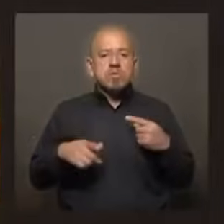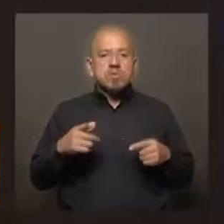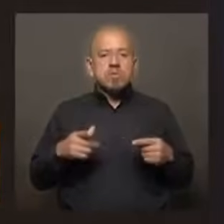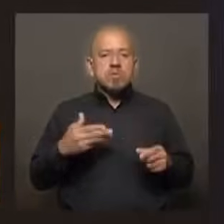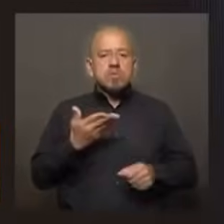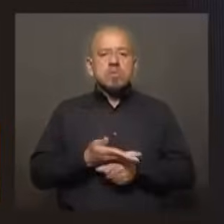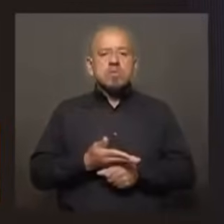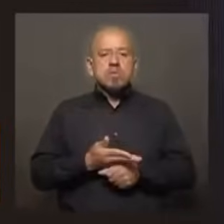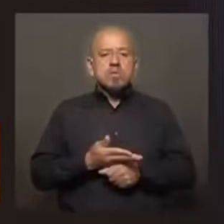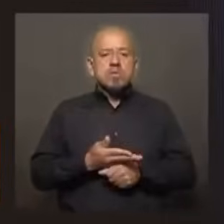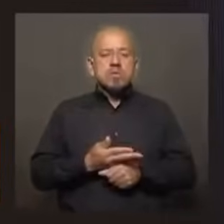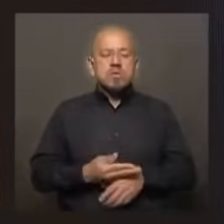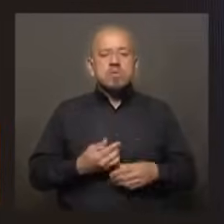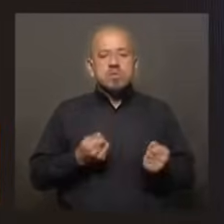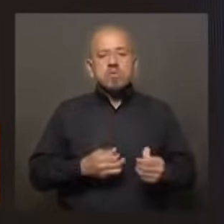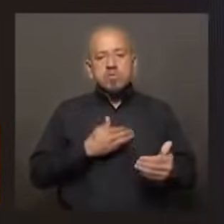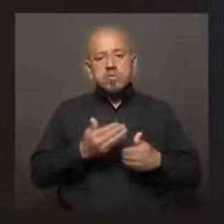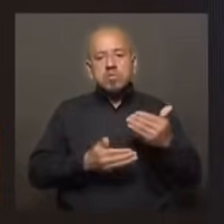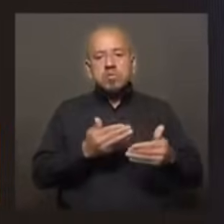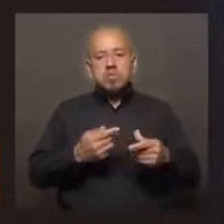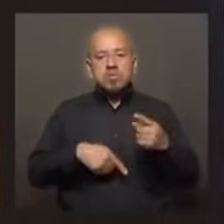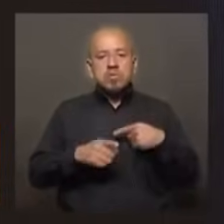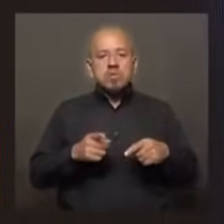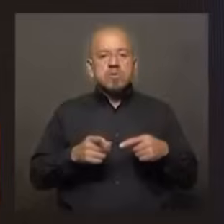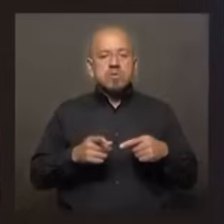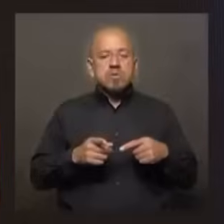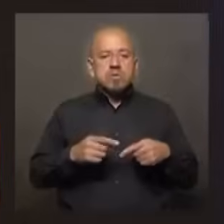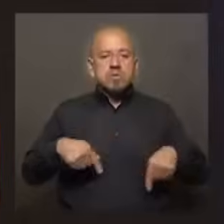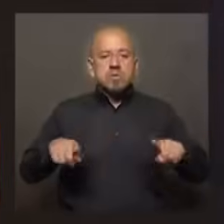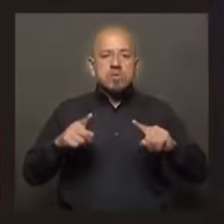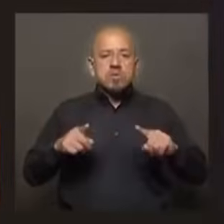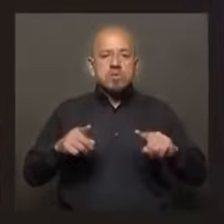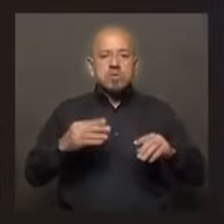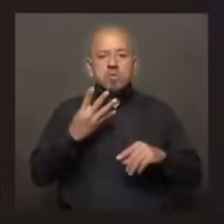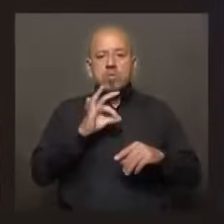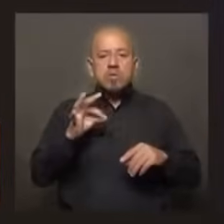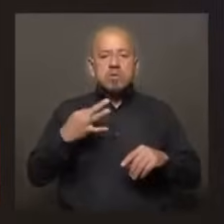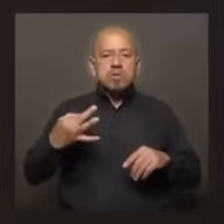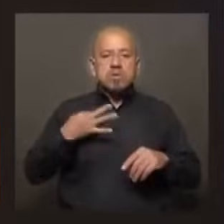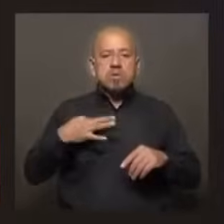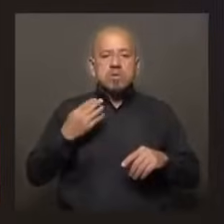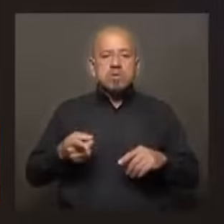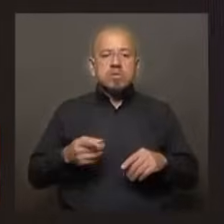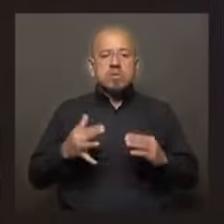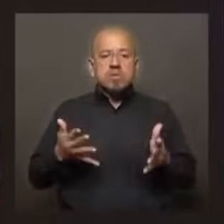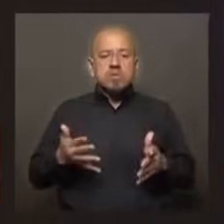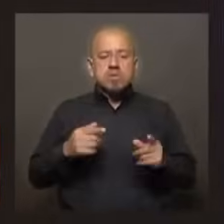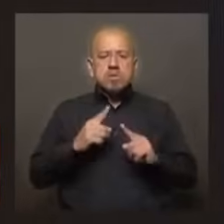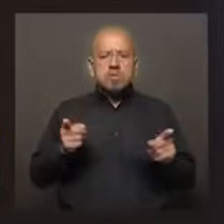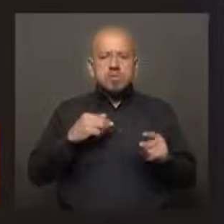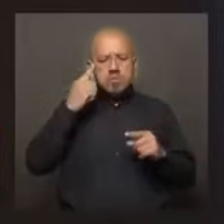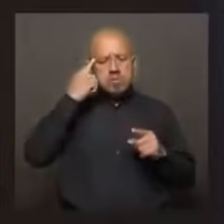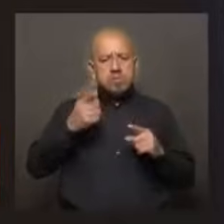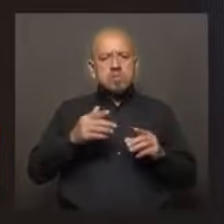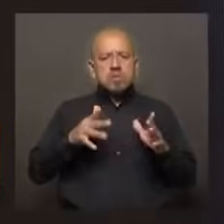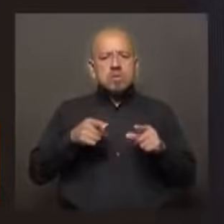pedían ayuda, que iniciaban un proceso de separación de una pareja con la que habían estado 40 años y quienes no entendían la decisión y presionaban